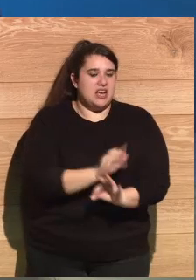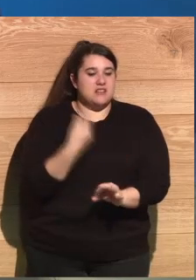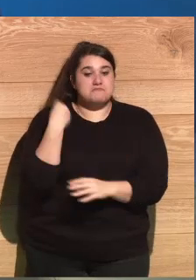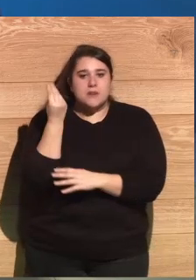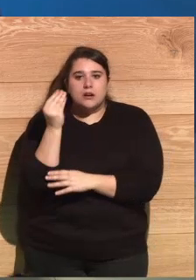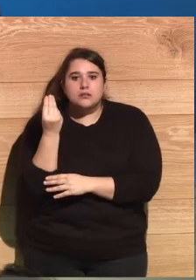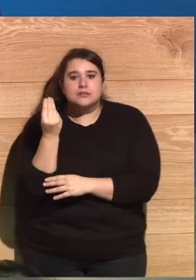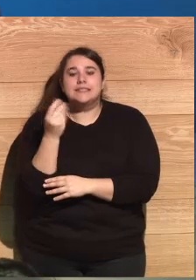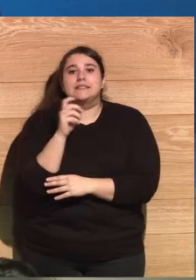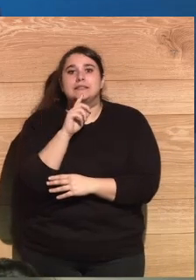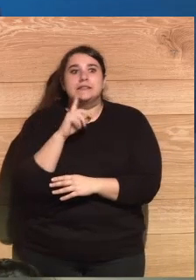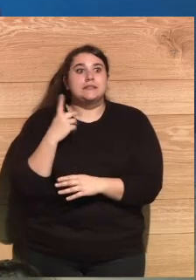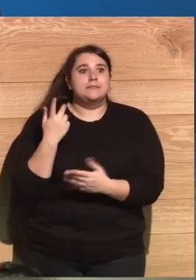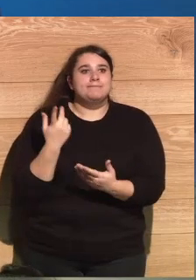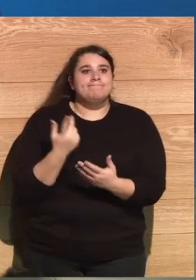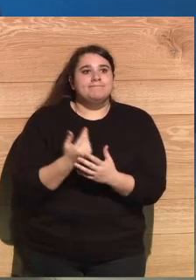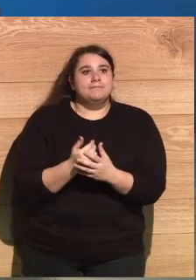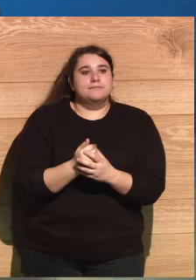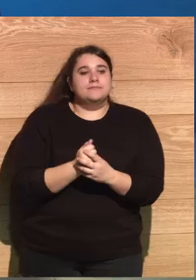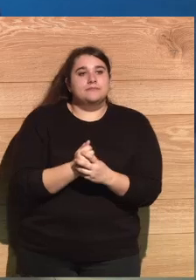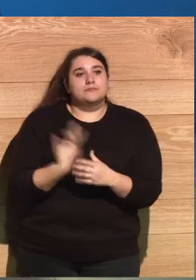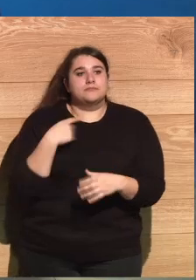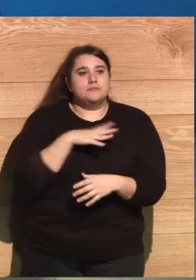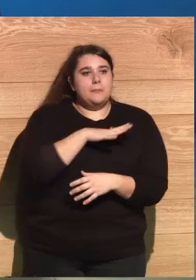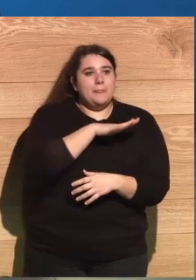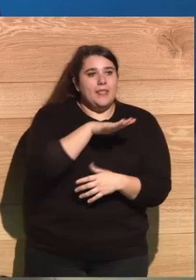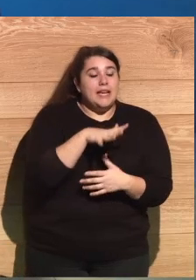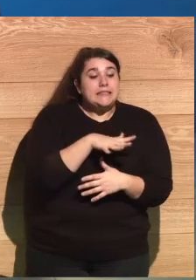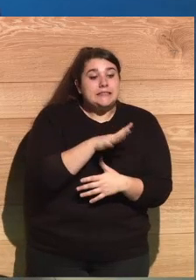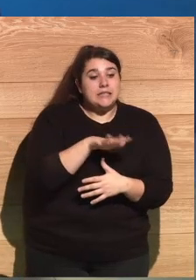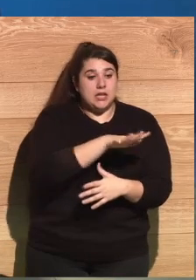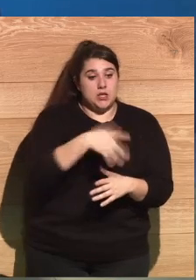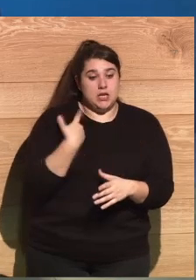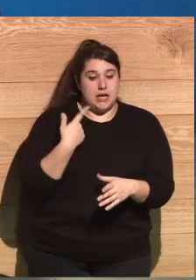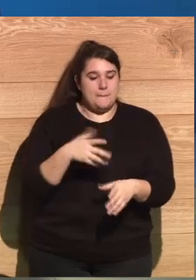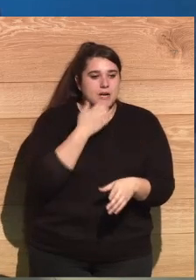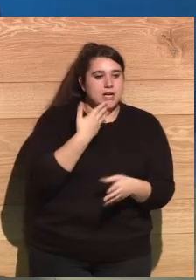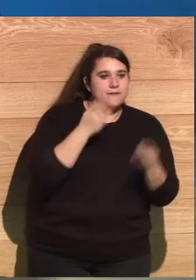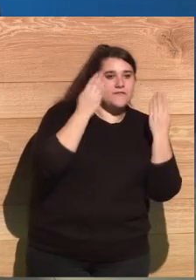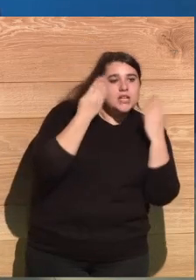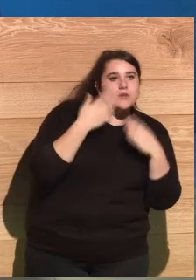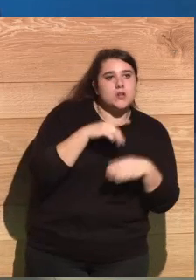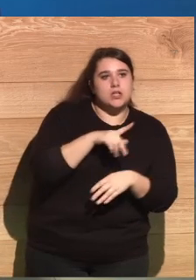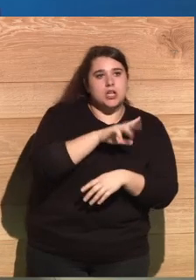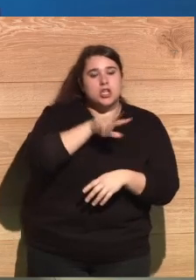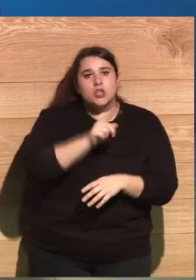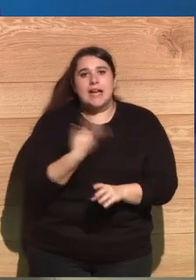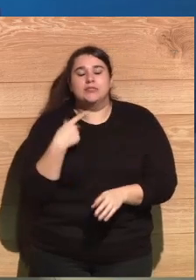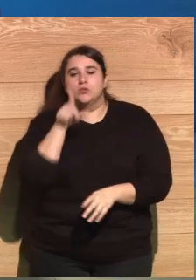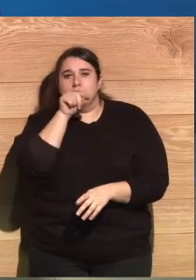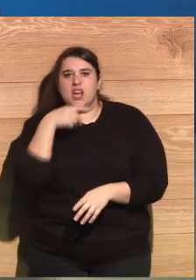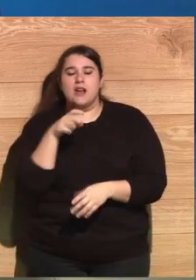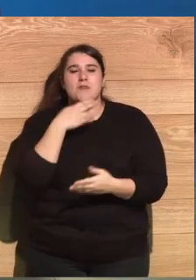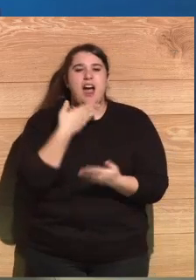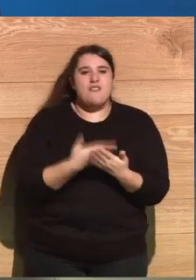están metidos en diferentes plataformas que antes Facebook ya no es, Twitter ya les aburre porque